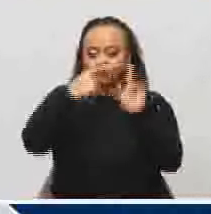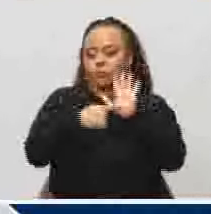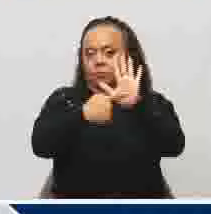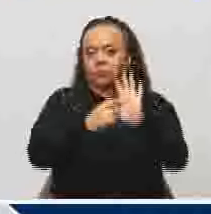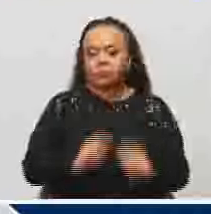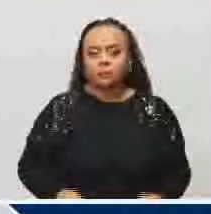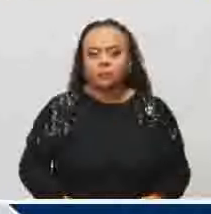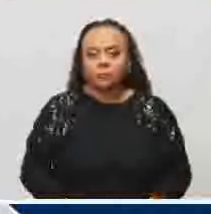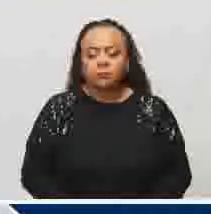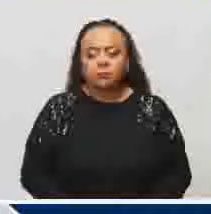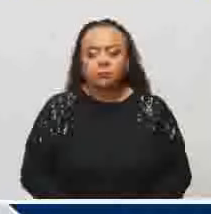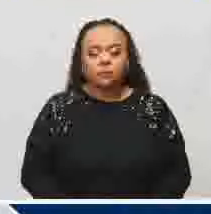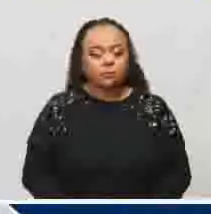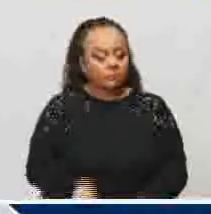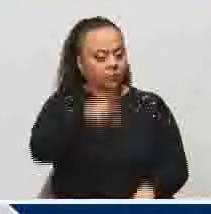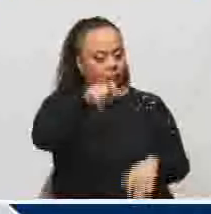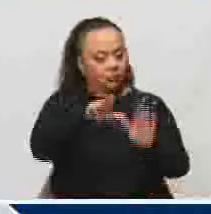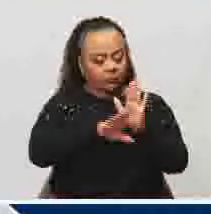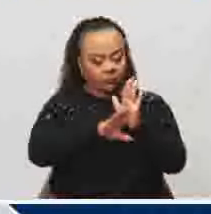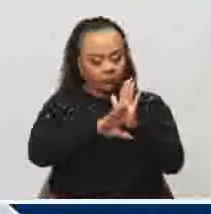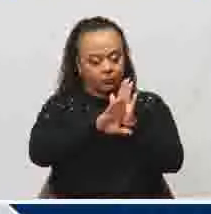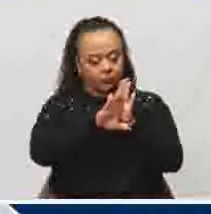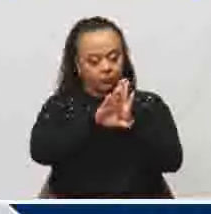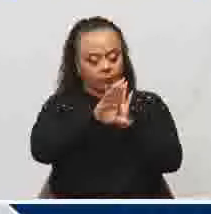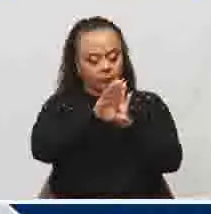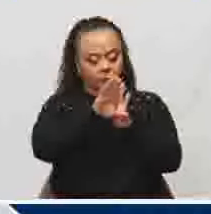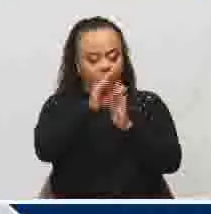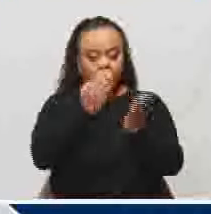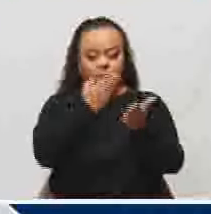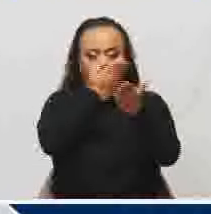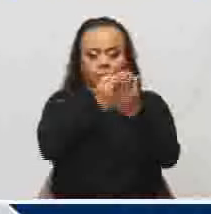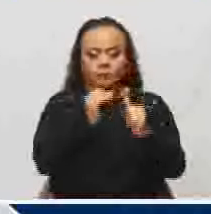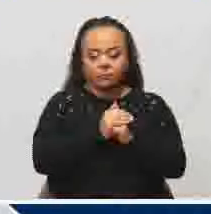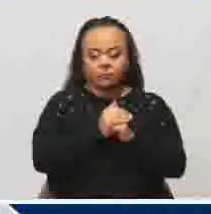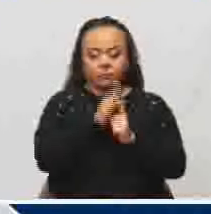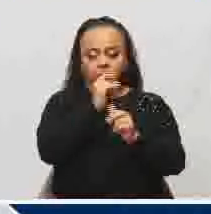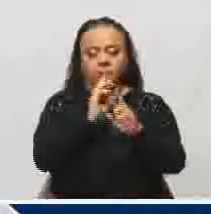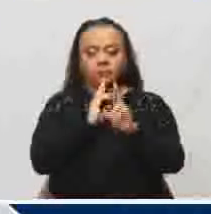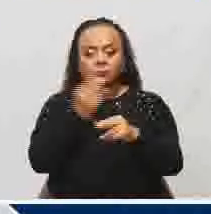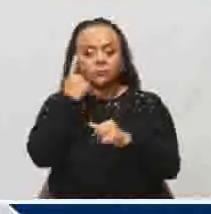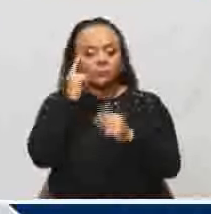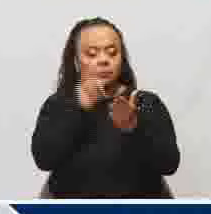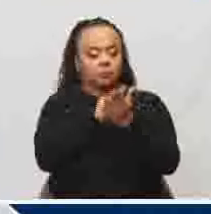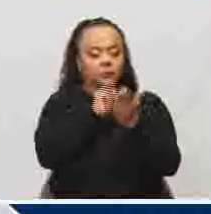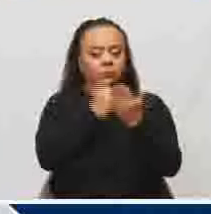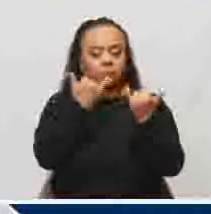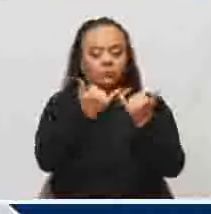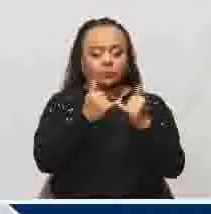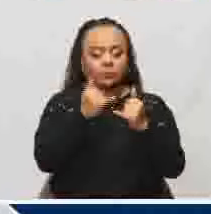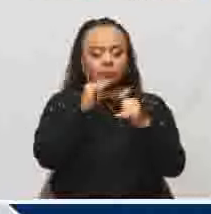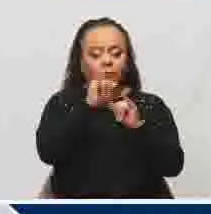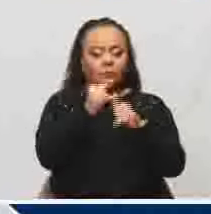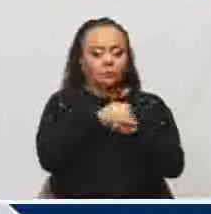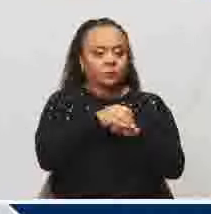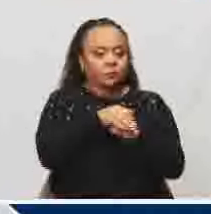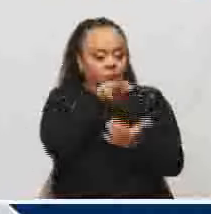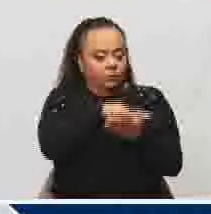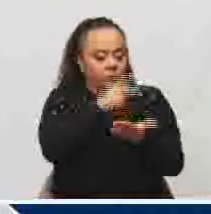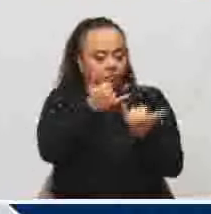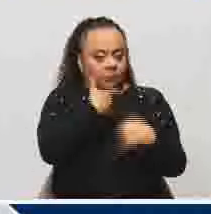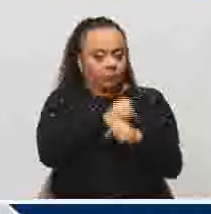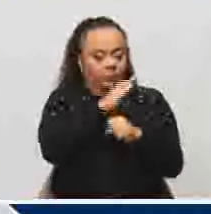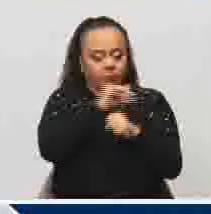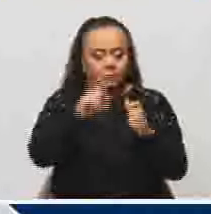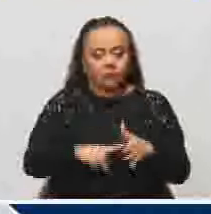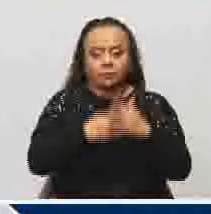muy corta tiene que seguir Subiendo escalones en la propuesta futbolística y en los resultados por eso este jueves es de avalar lo que ya hizo Y a partir de